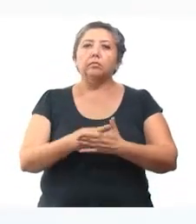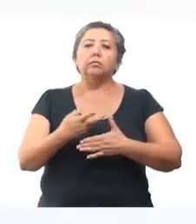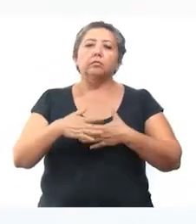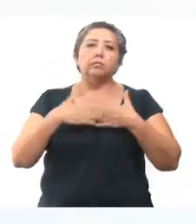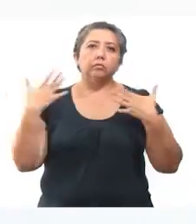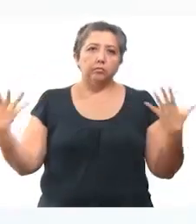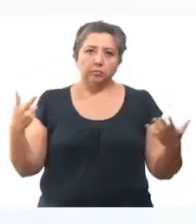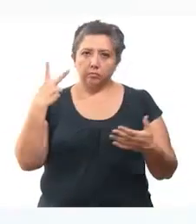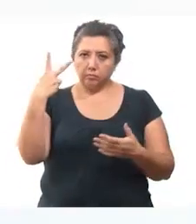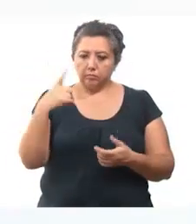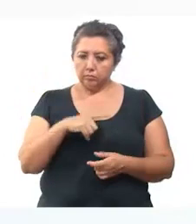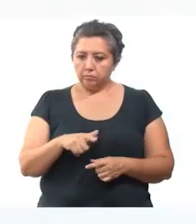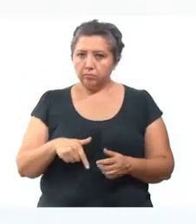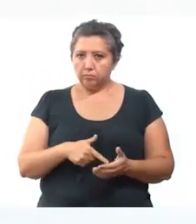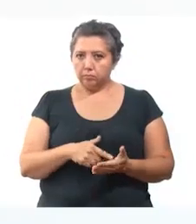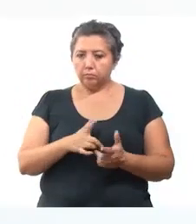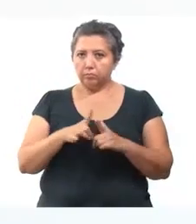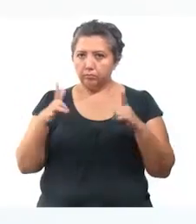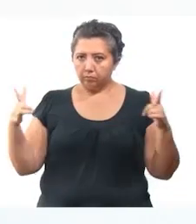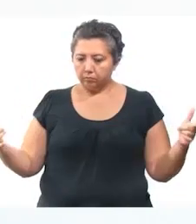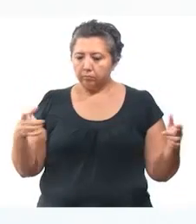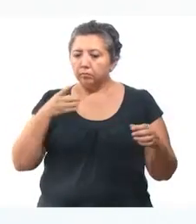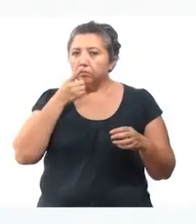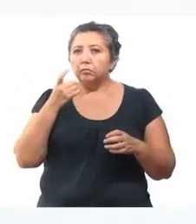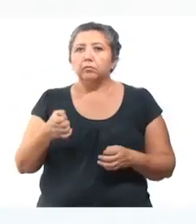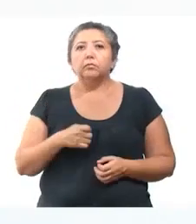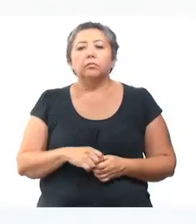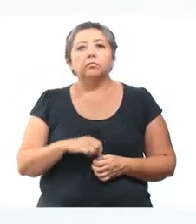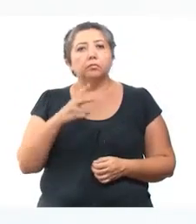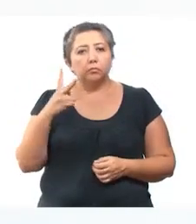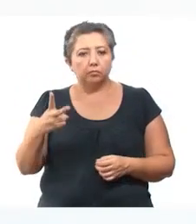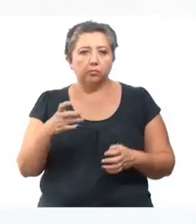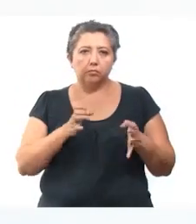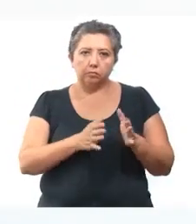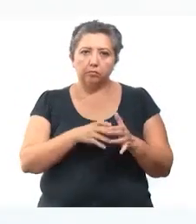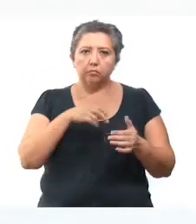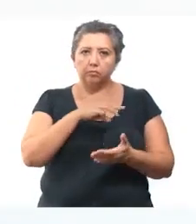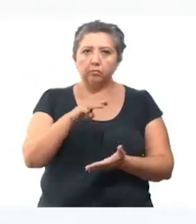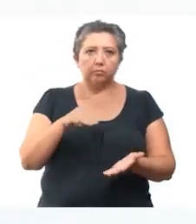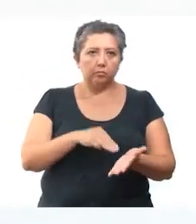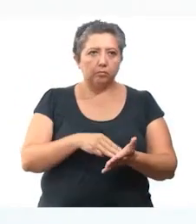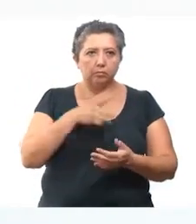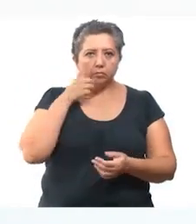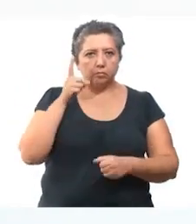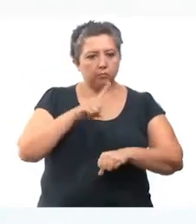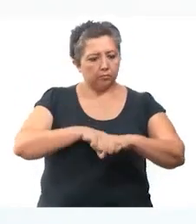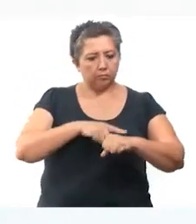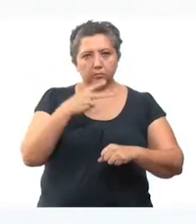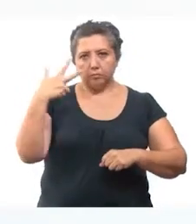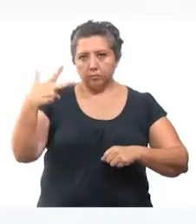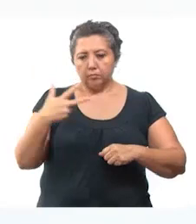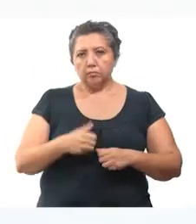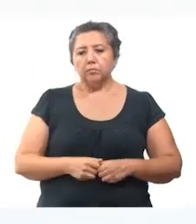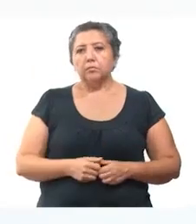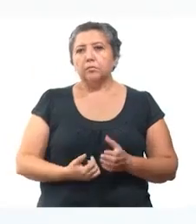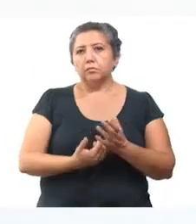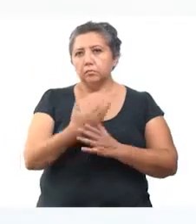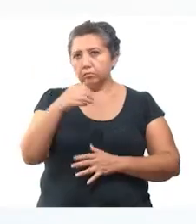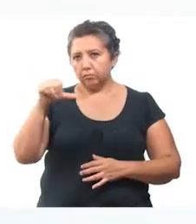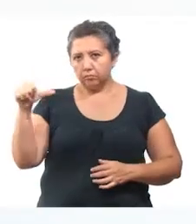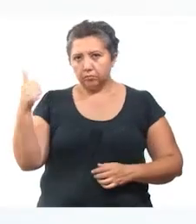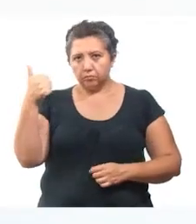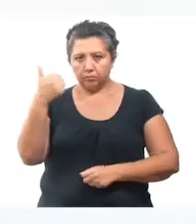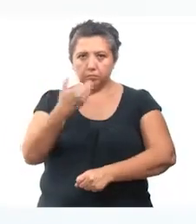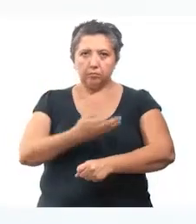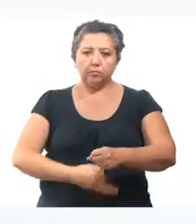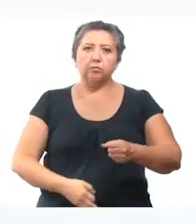se desarrolla en 2 macrocentros, 4 módulos distribuidos estratégicamente en la ciudad, en un horario de 8 de la mañana a